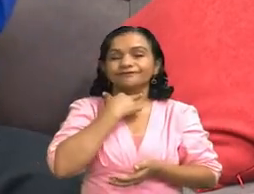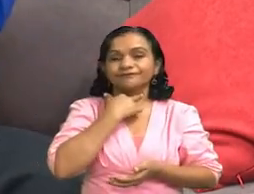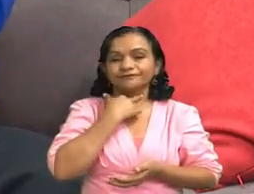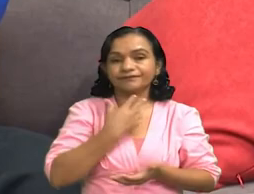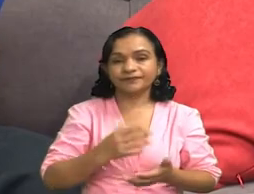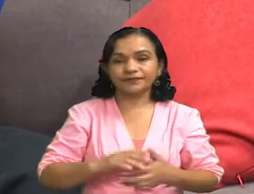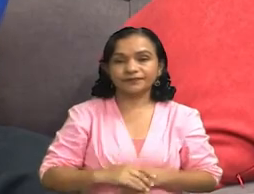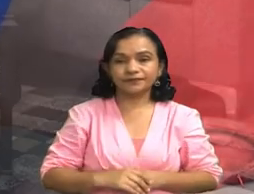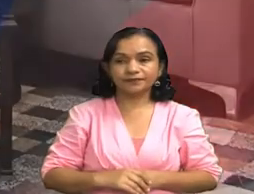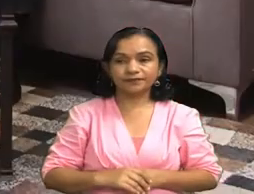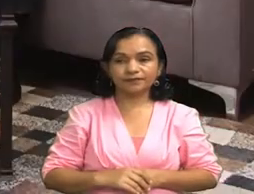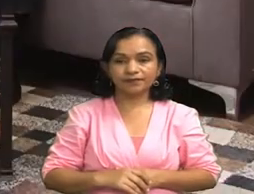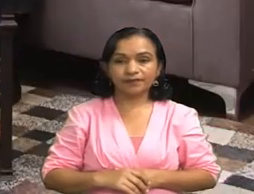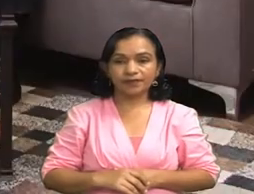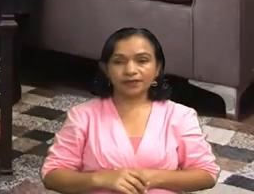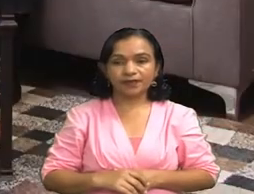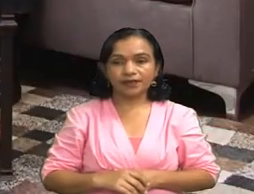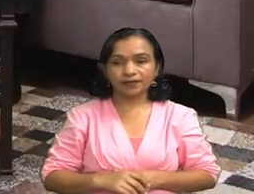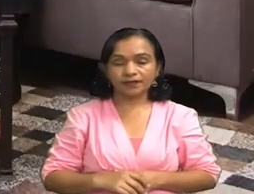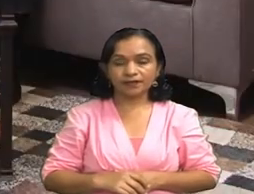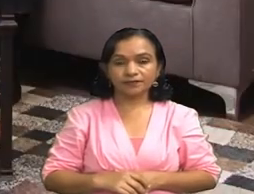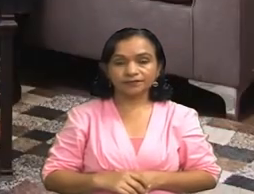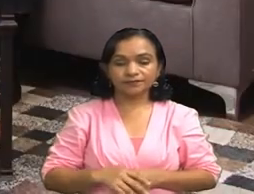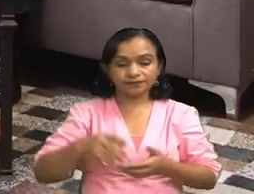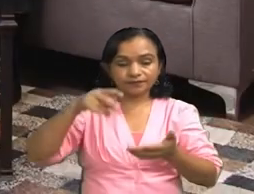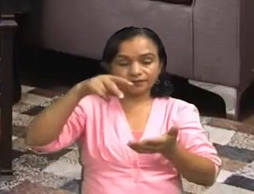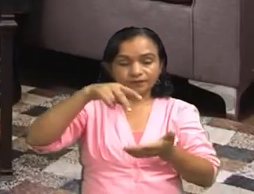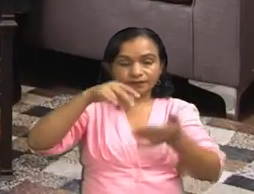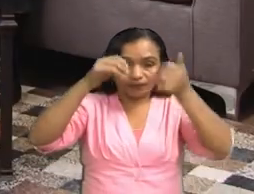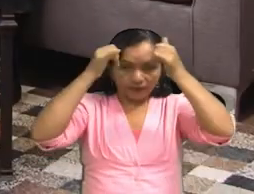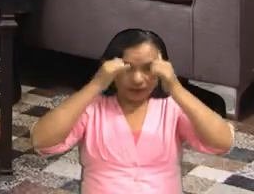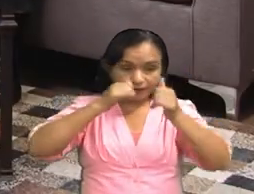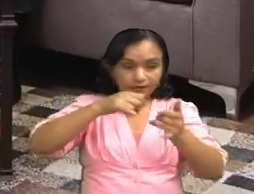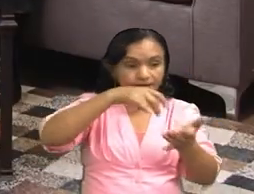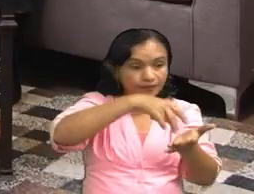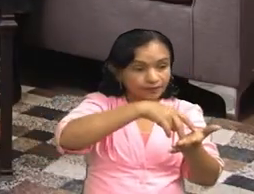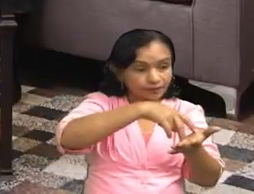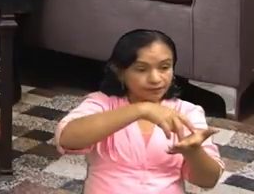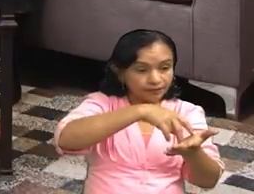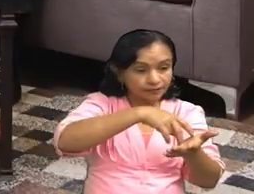Que te pagan, te pesan y te dan el cheque y nomás.